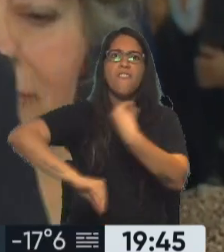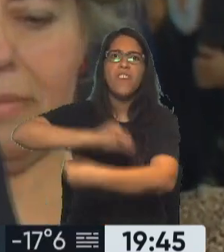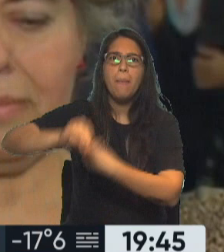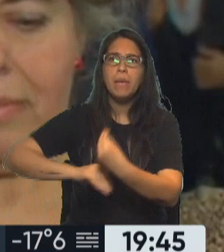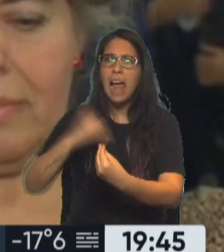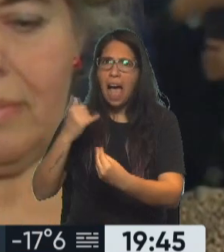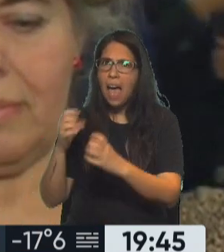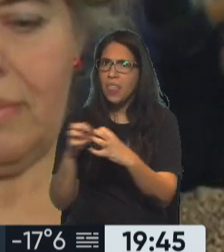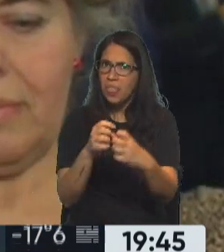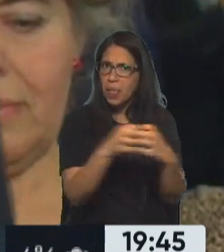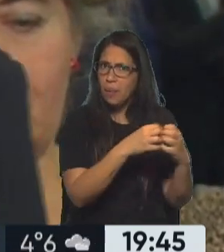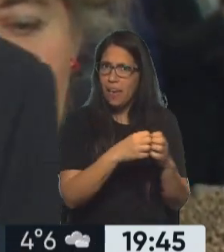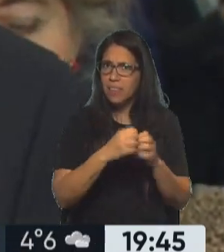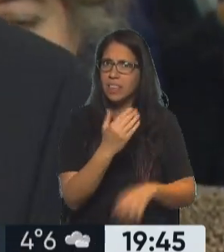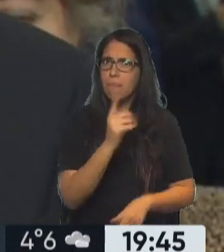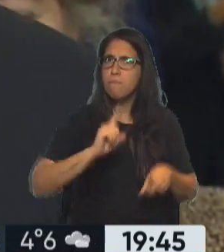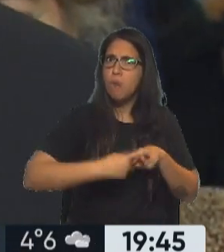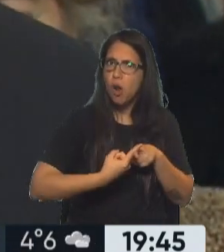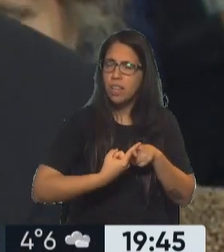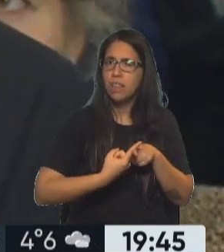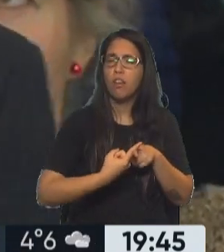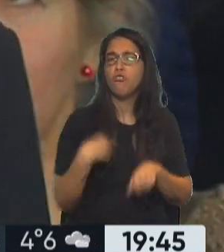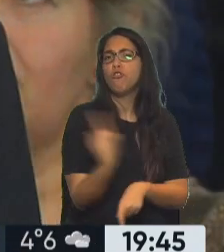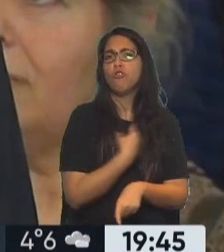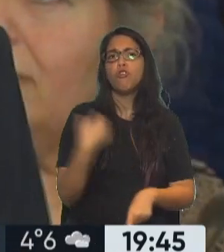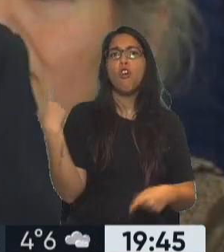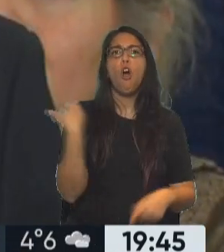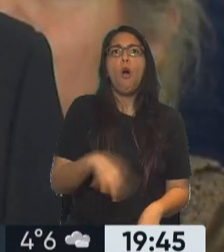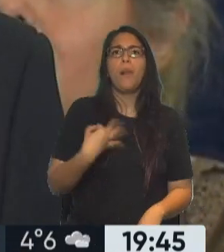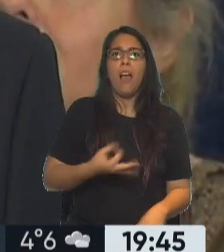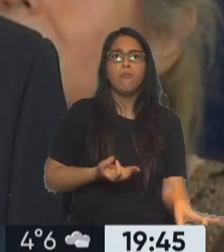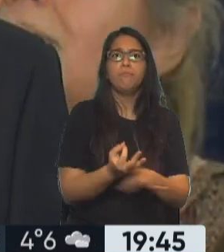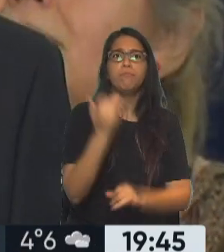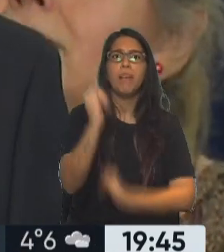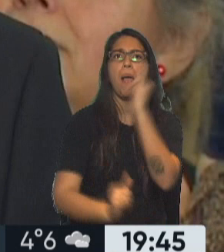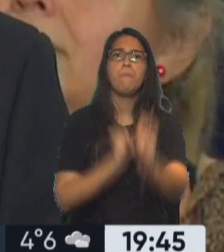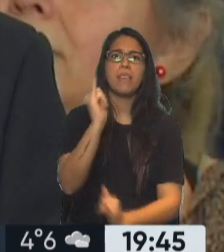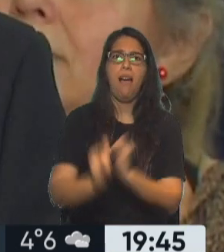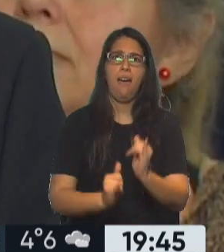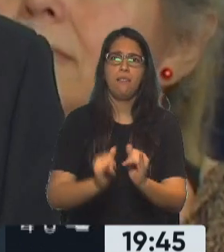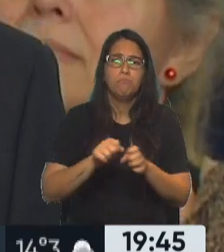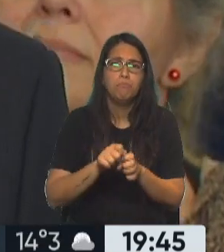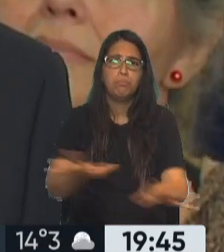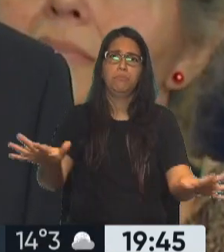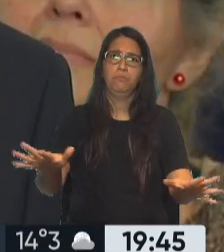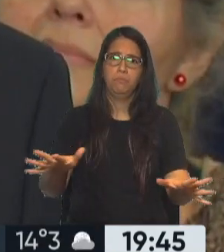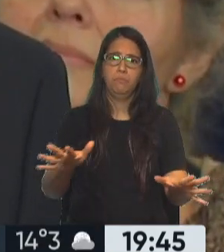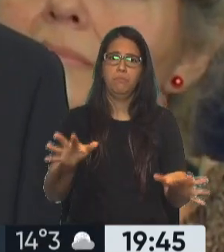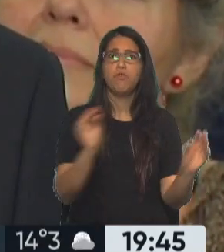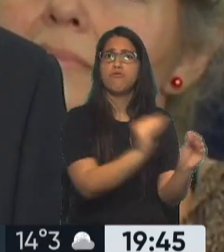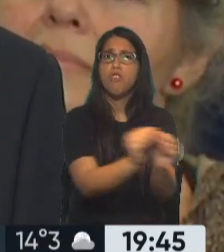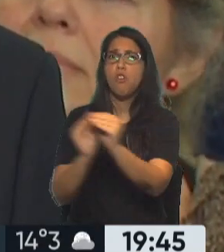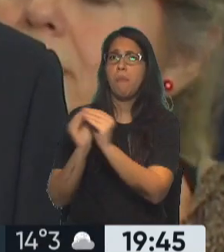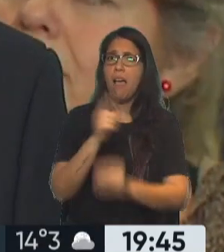debate político, y me parece que nosotros tenemos la obligación de darle elementos. Así que lo que traté de hacer hoy es decirle a nuestros